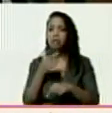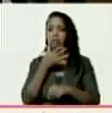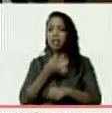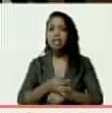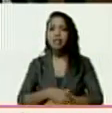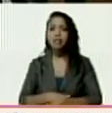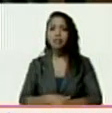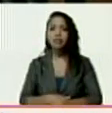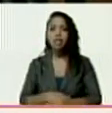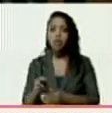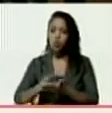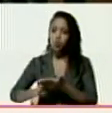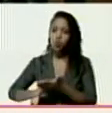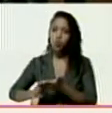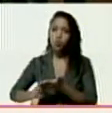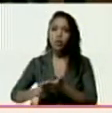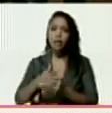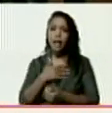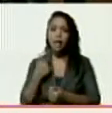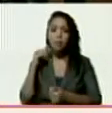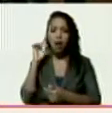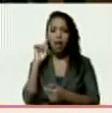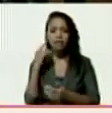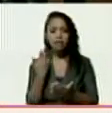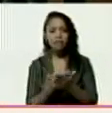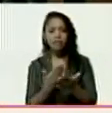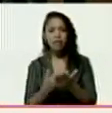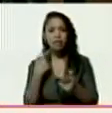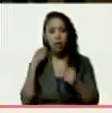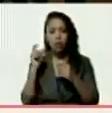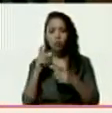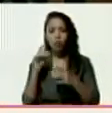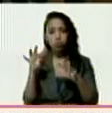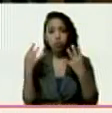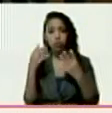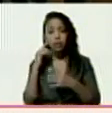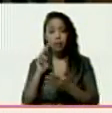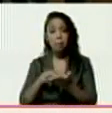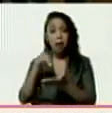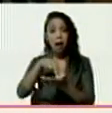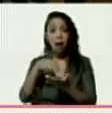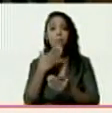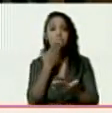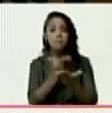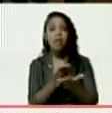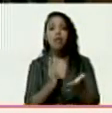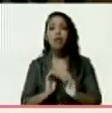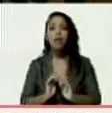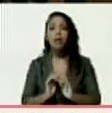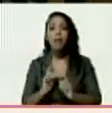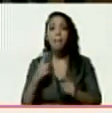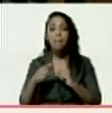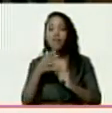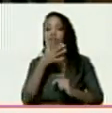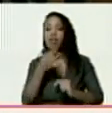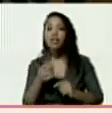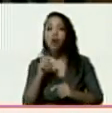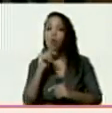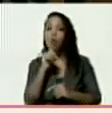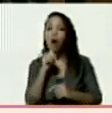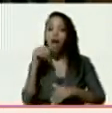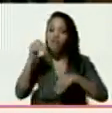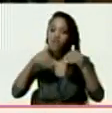se resolvía. Queremos la verificación del quórum. Si se paraban, lo pedían. ¿Por qué no lo hicieron? Porque sencillamente no tenían los votos,